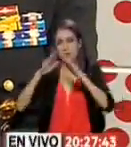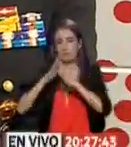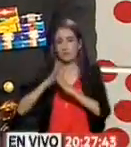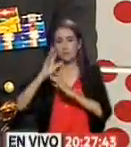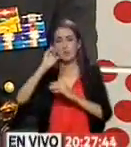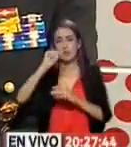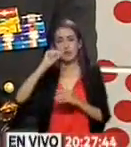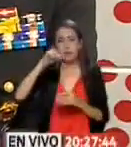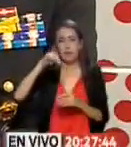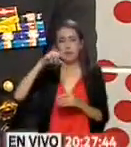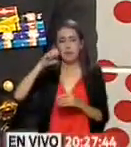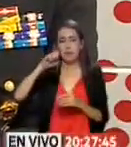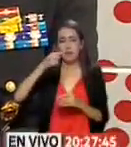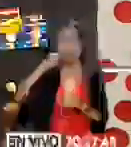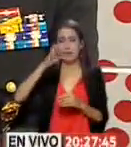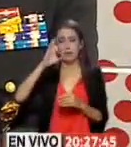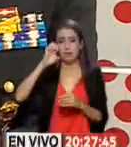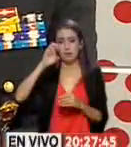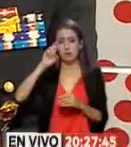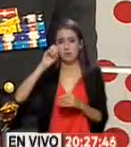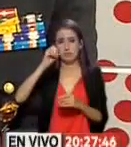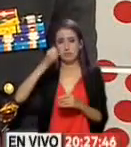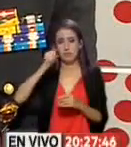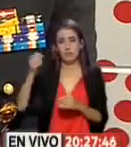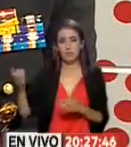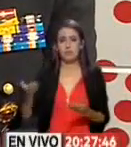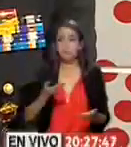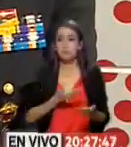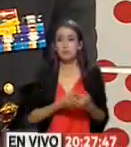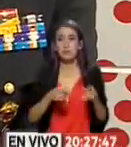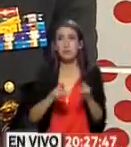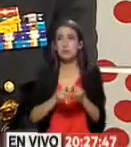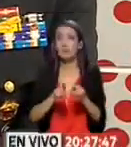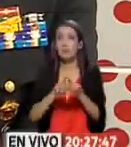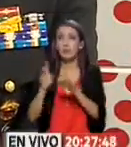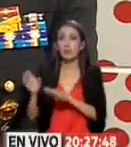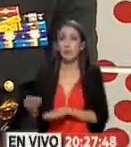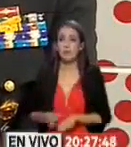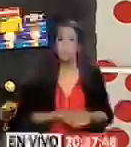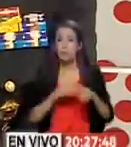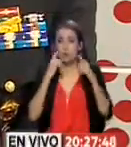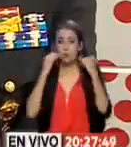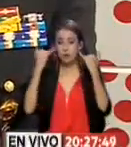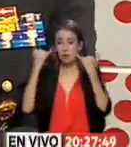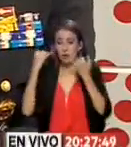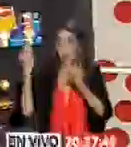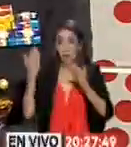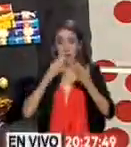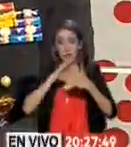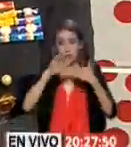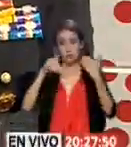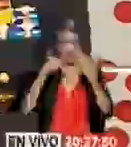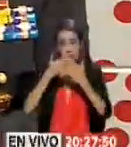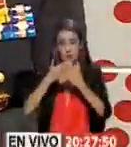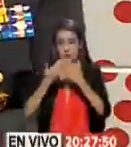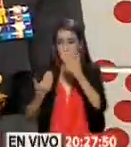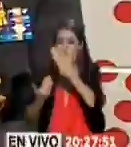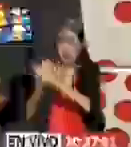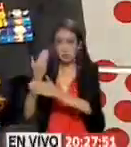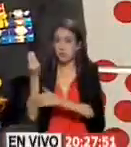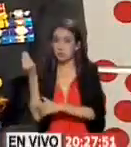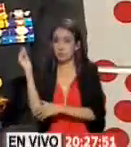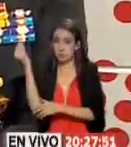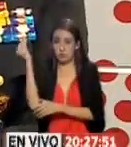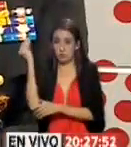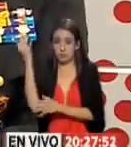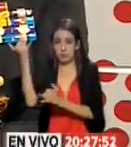herencia de Angoteros y Torres Causana en los combates en el río Napo nos ha llevado ahora a que toda la nueva generación de jóvenes